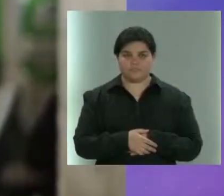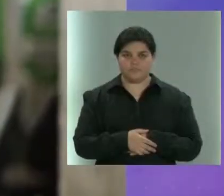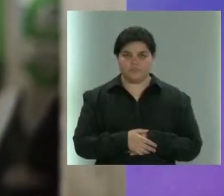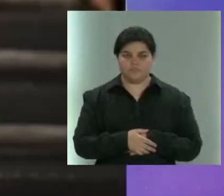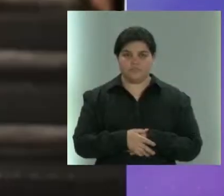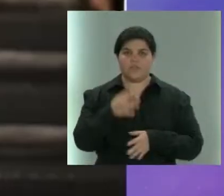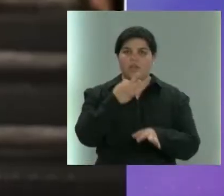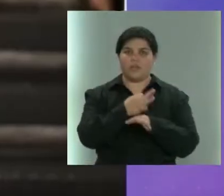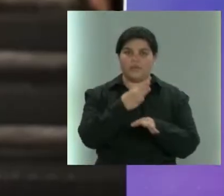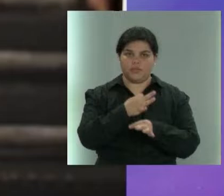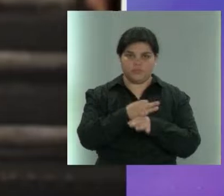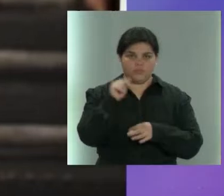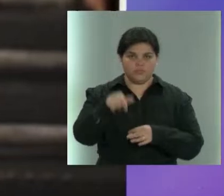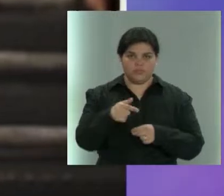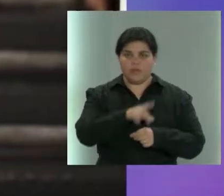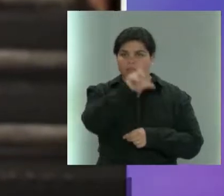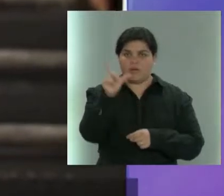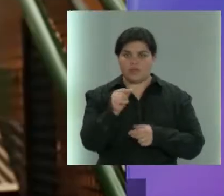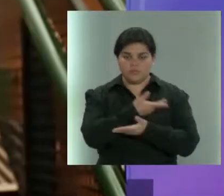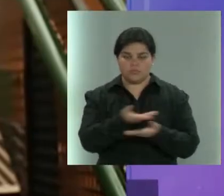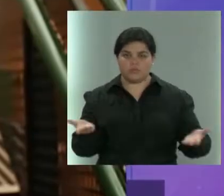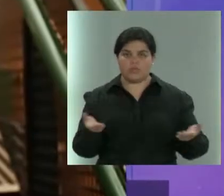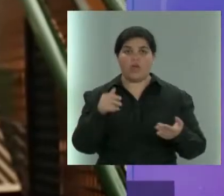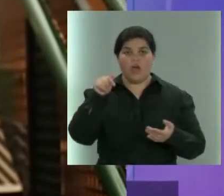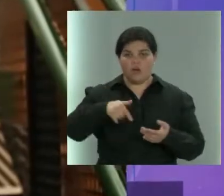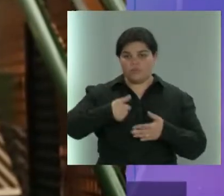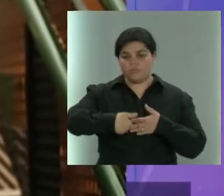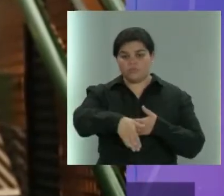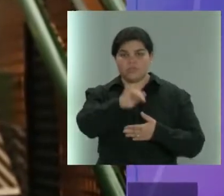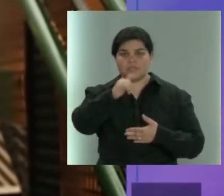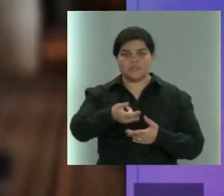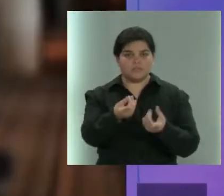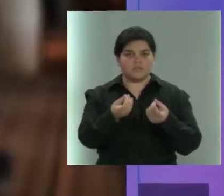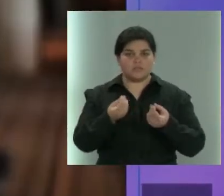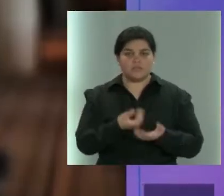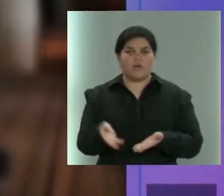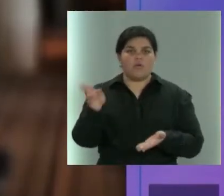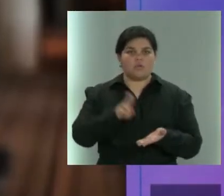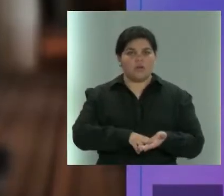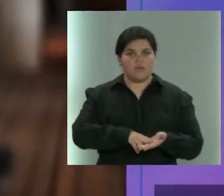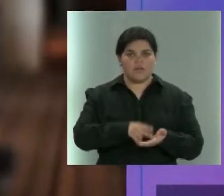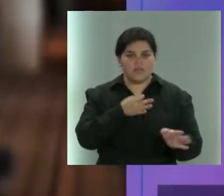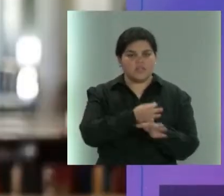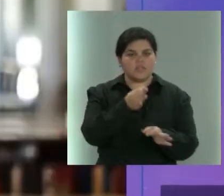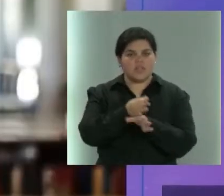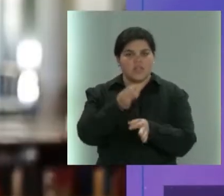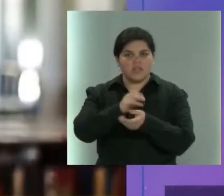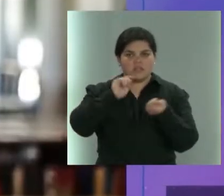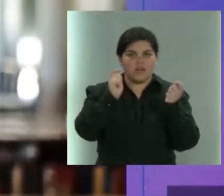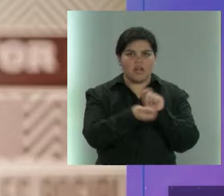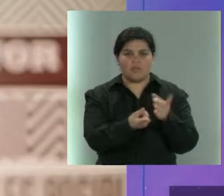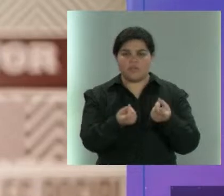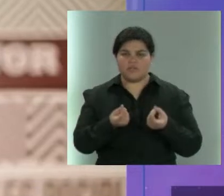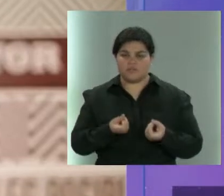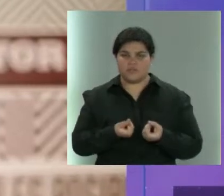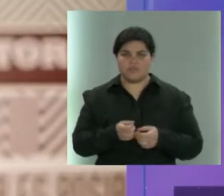La educación, en todos los países, se encuentra hoy con la necesidad de replantear y renovar sus formas de enseñanza y aprendizaje.